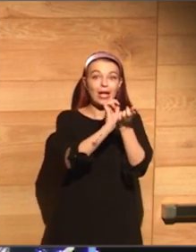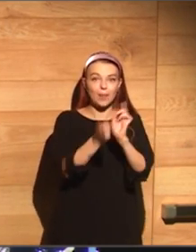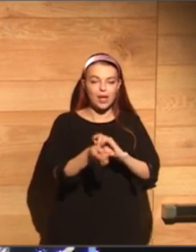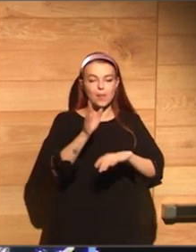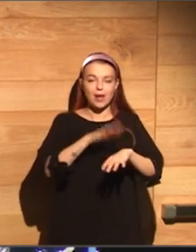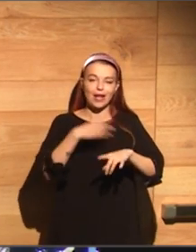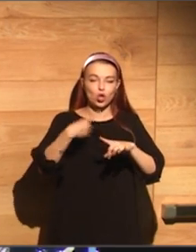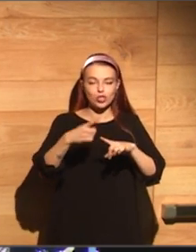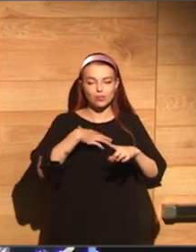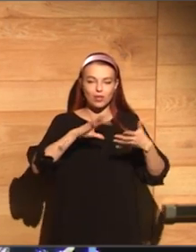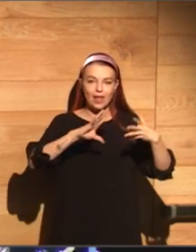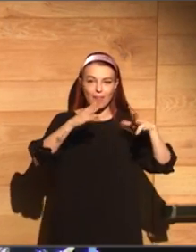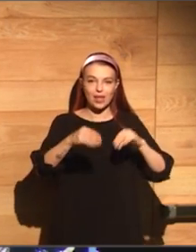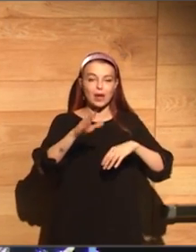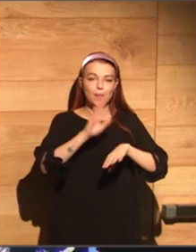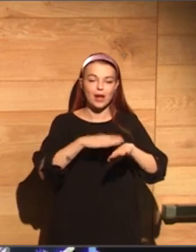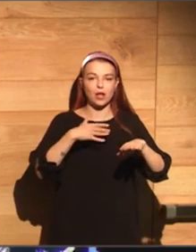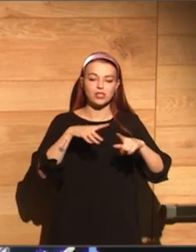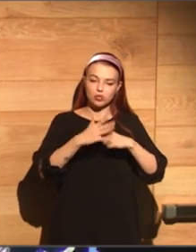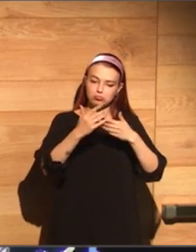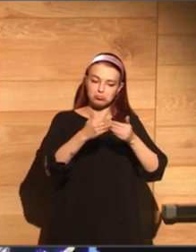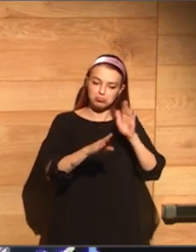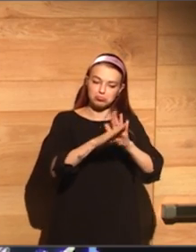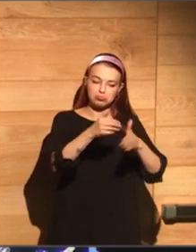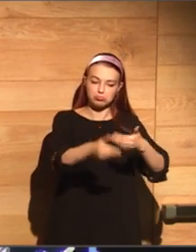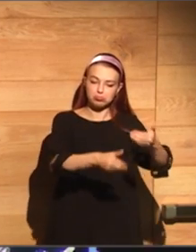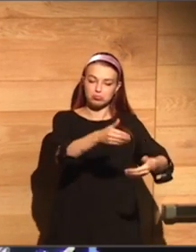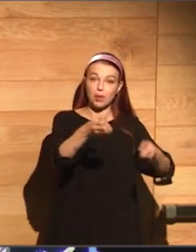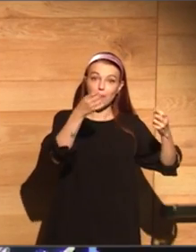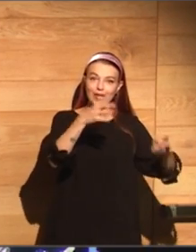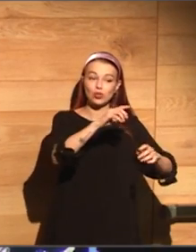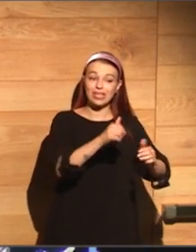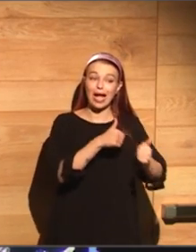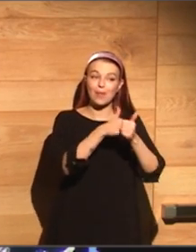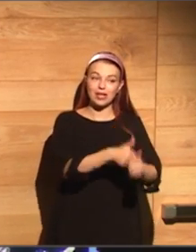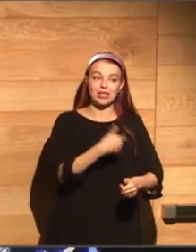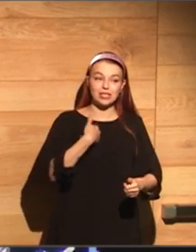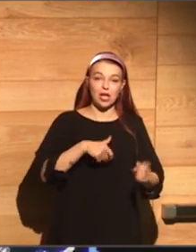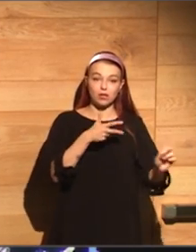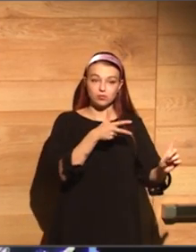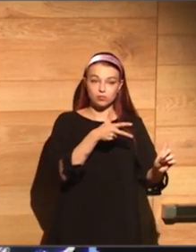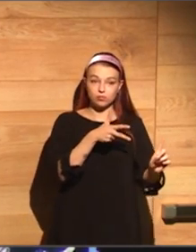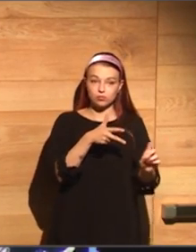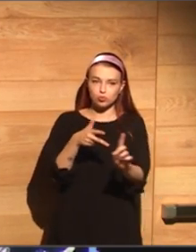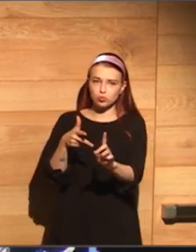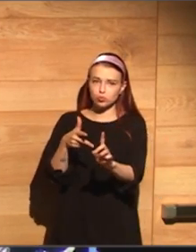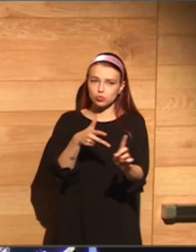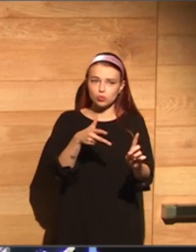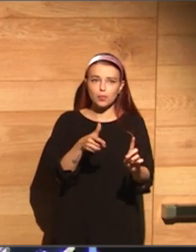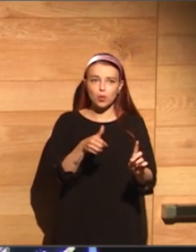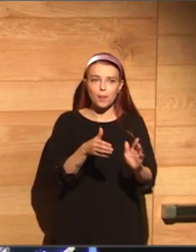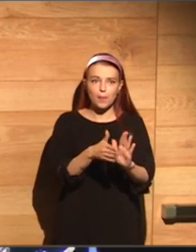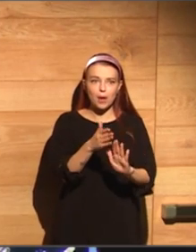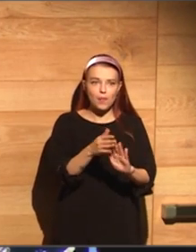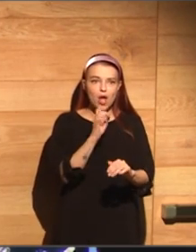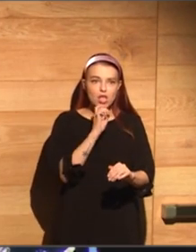o que no pare nunca la fluidez, y a partir de eso es cuando él los va siguiendo con la cámara en movimientos cada vez más complejos que sin